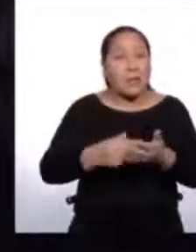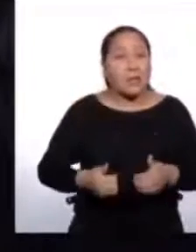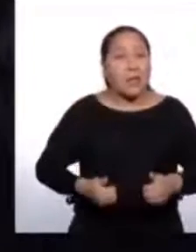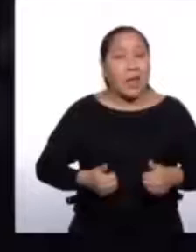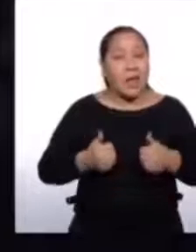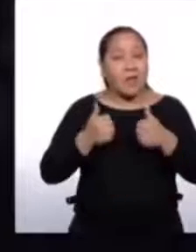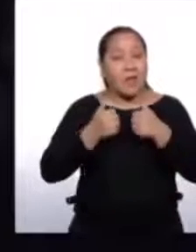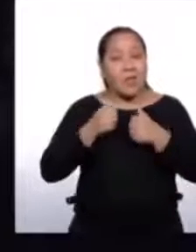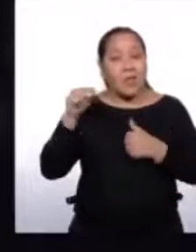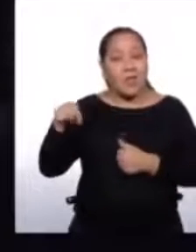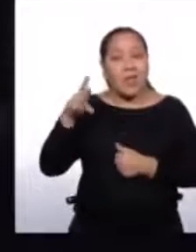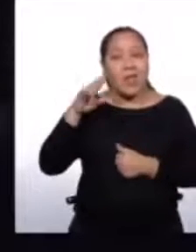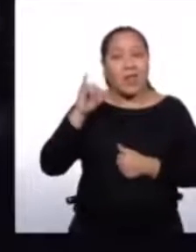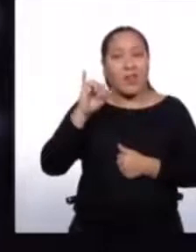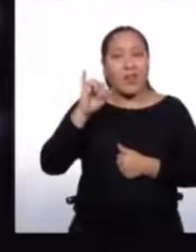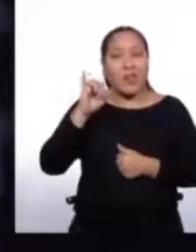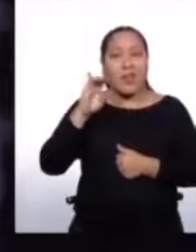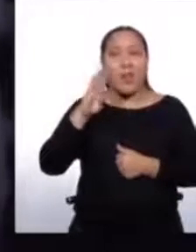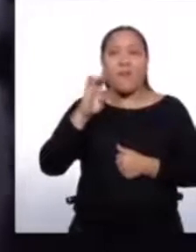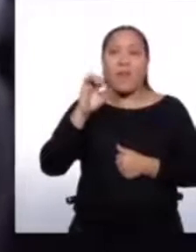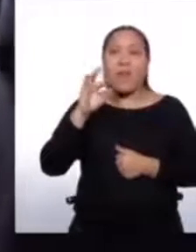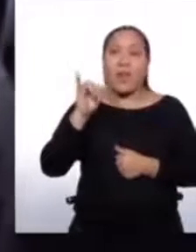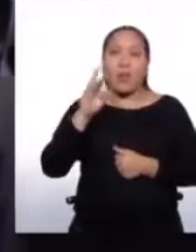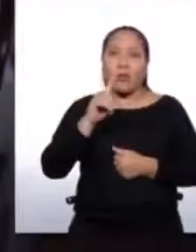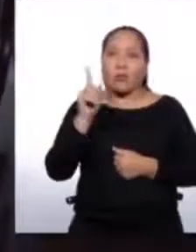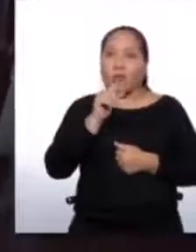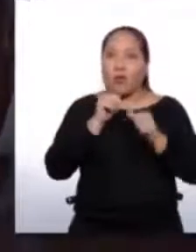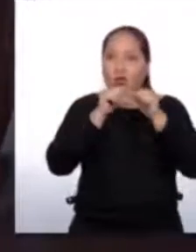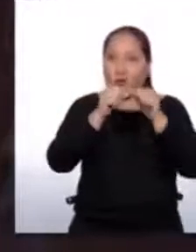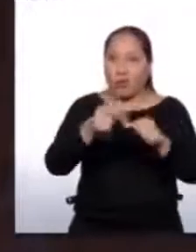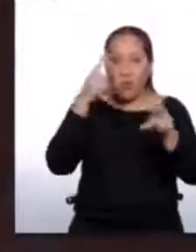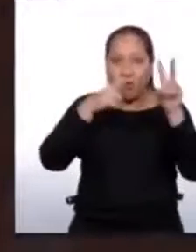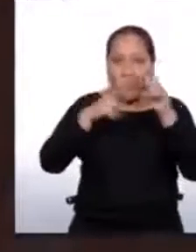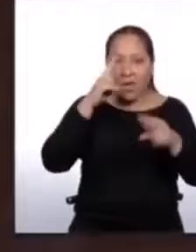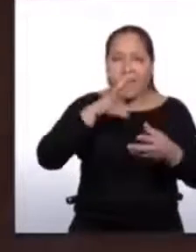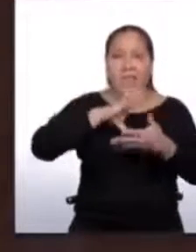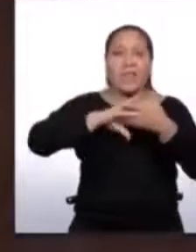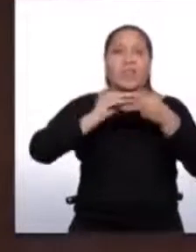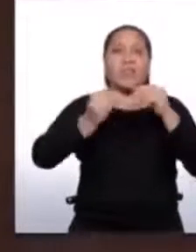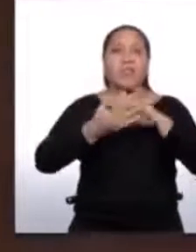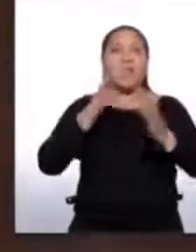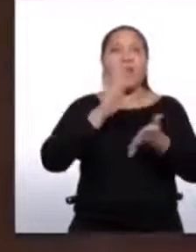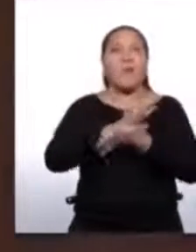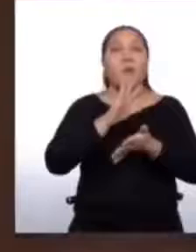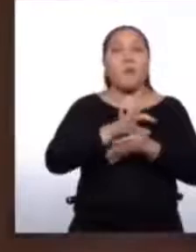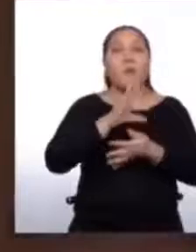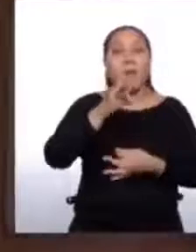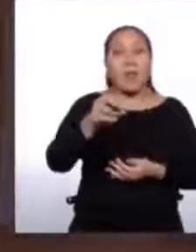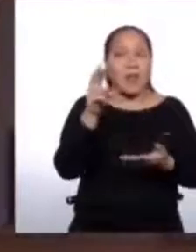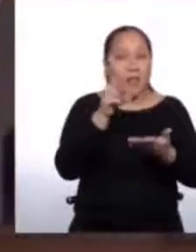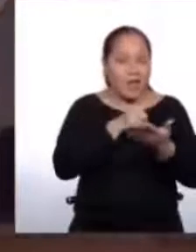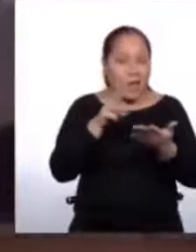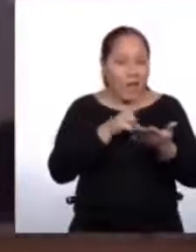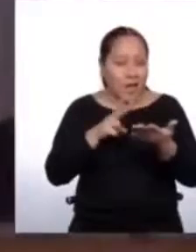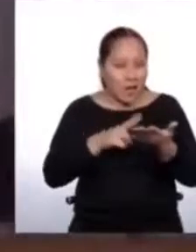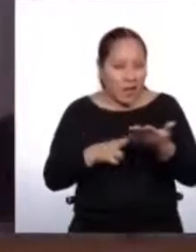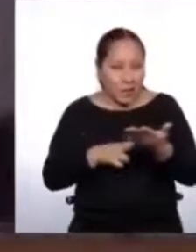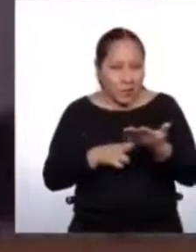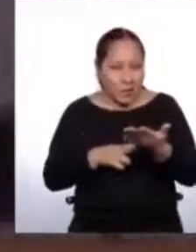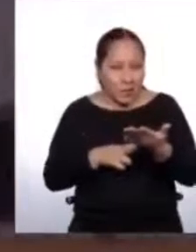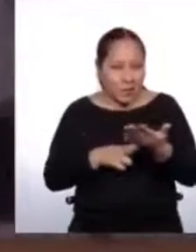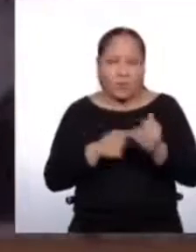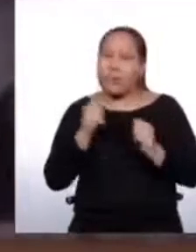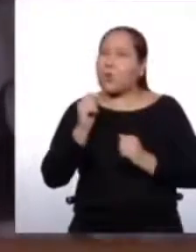escritor peruano Julio Ramón Ribeiro, no dejen de ver nuestro siguiente episodio de Historias de Papel, donde leeremos lo tentador que puede